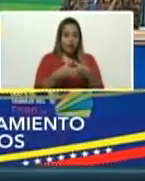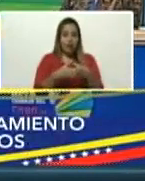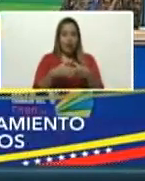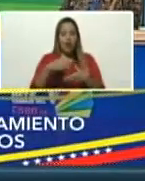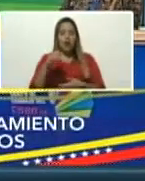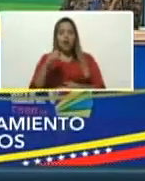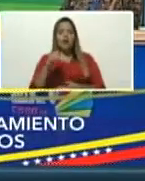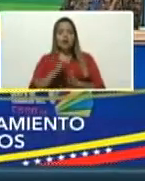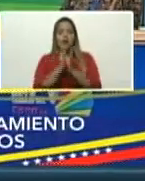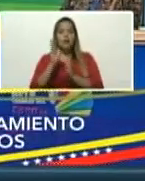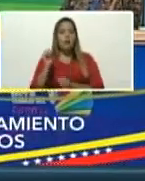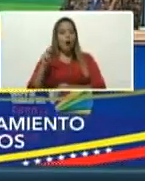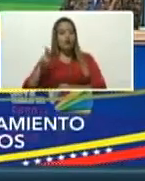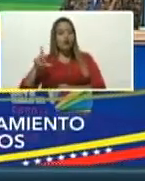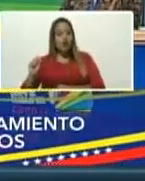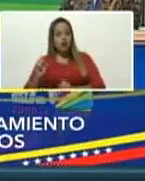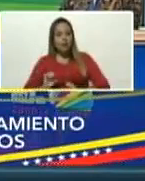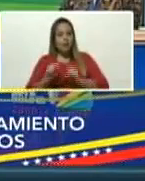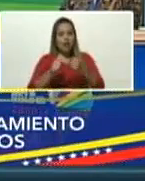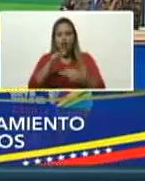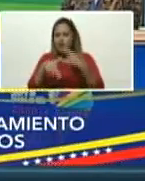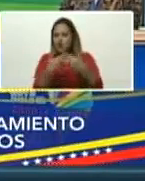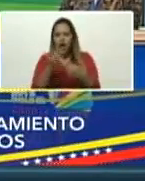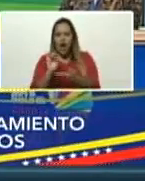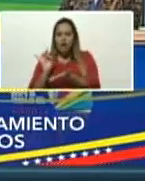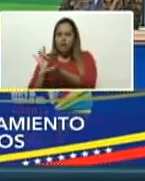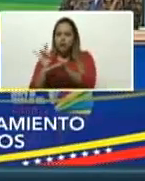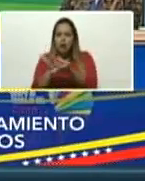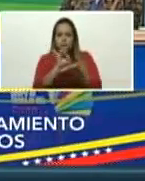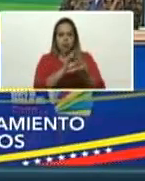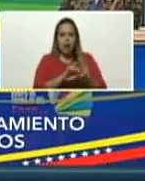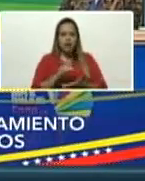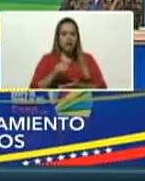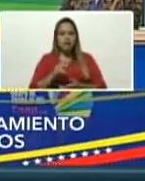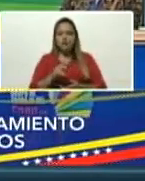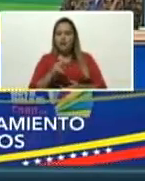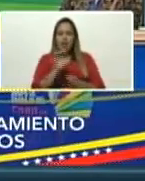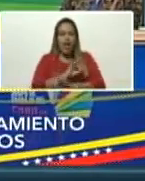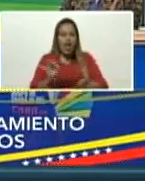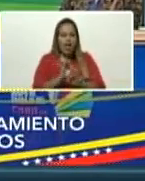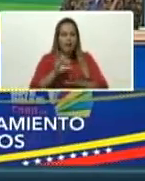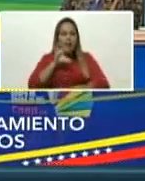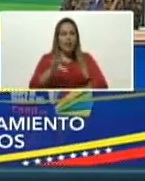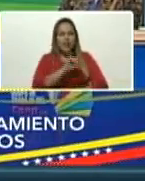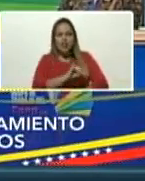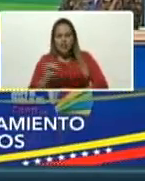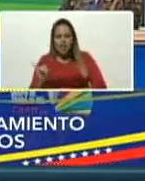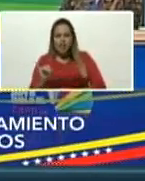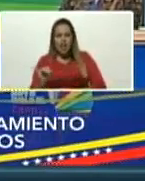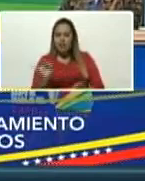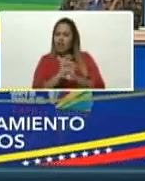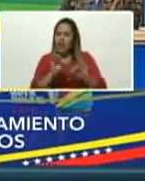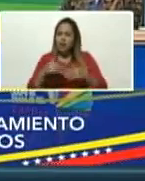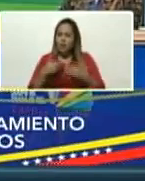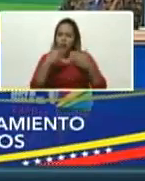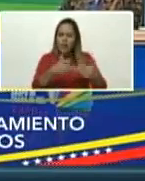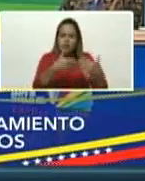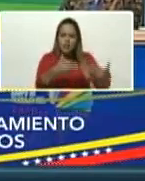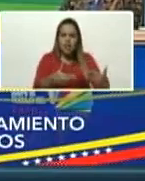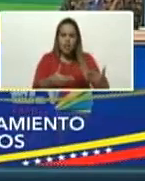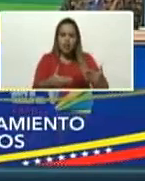nacimiento, que nunca ha excluido a ningún sector de la izquierda, a ningún sector progresista, que nunca